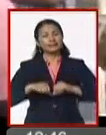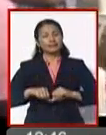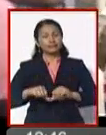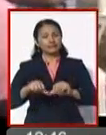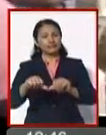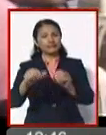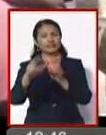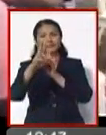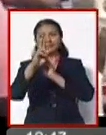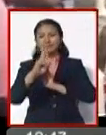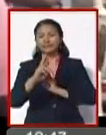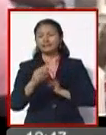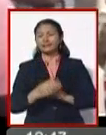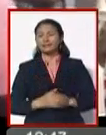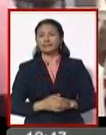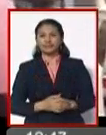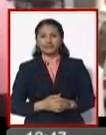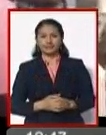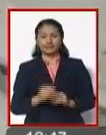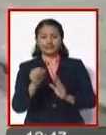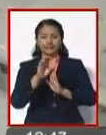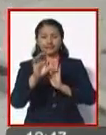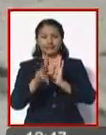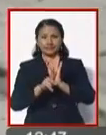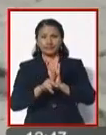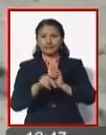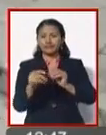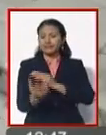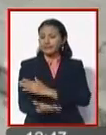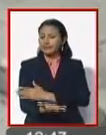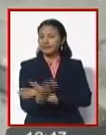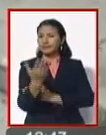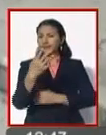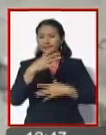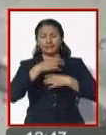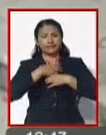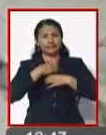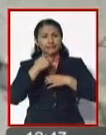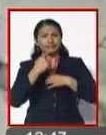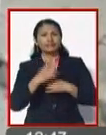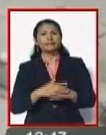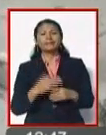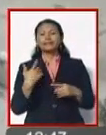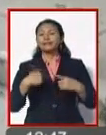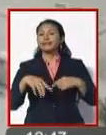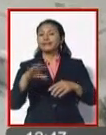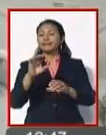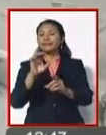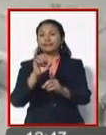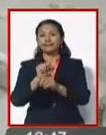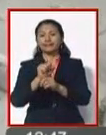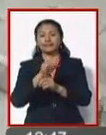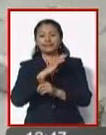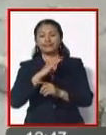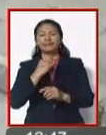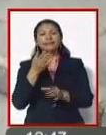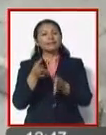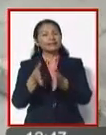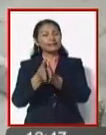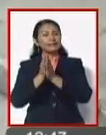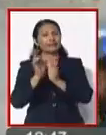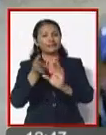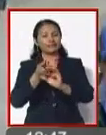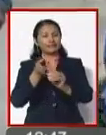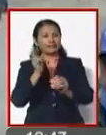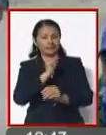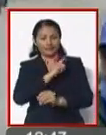mantener y respetar lo que es nuestra constitución. En horas de la mañana, los protestantes procedieron a tomar el consejo municipal y exigen la renuncia